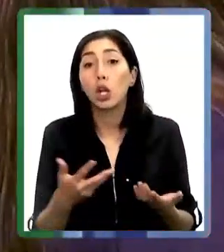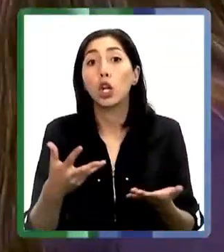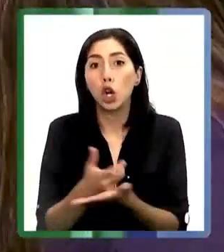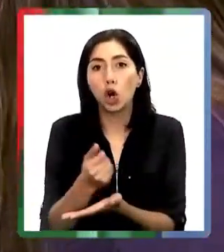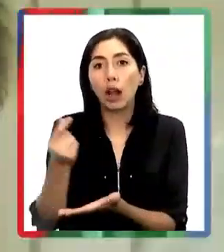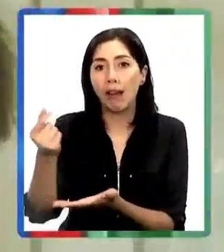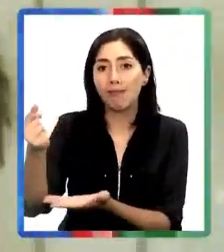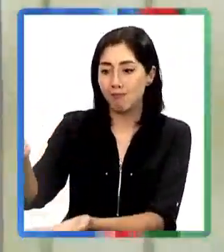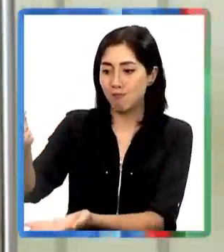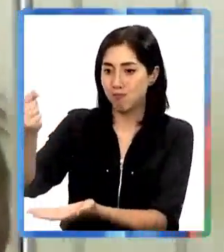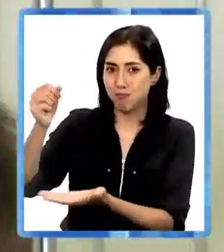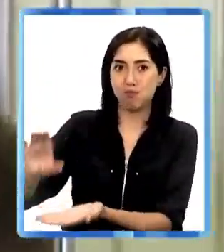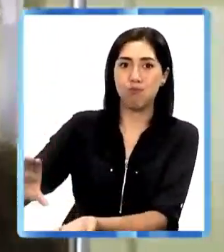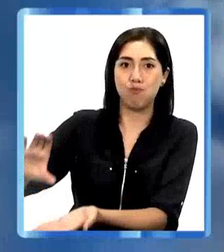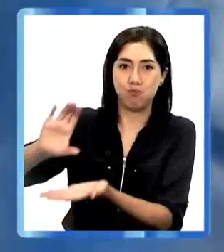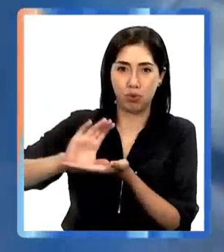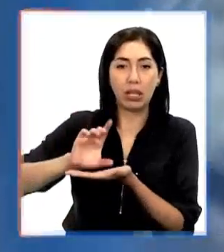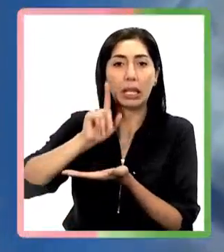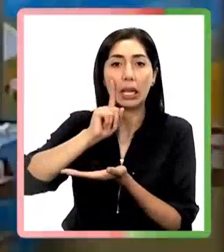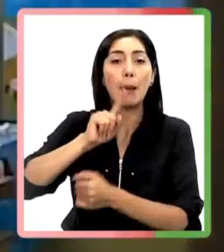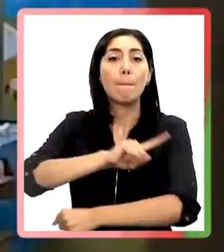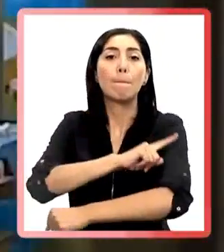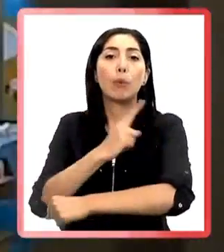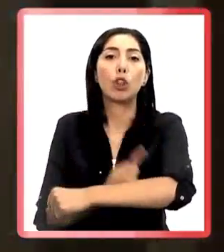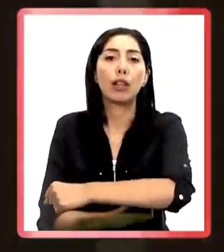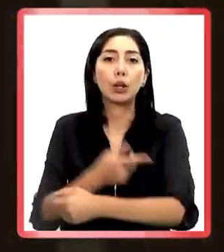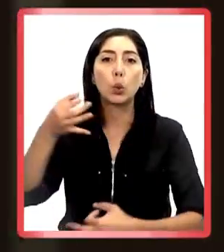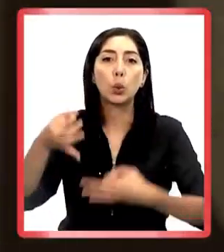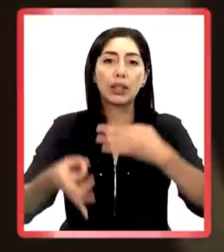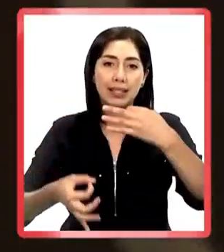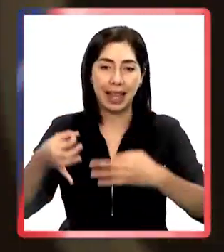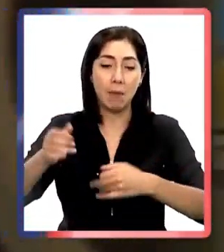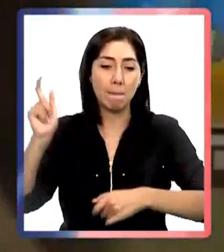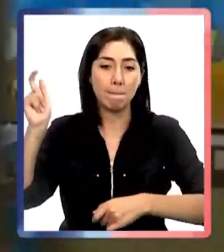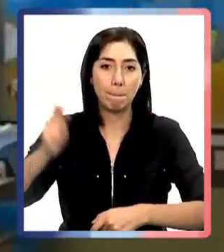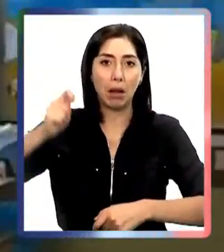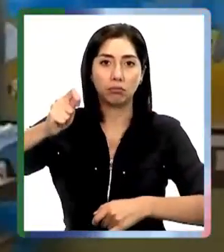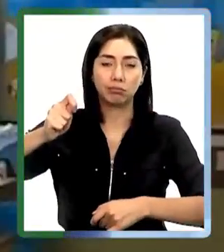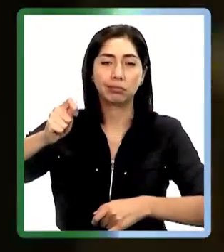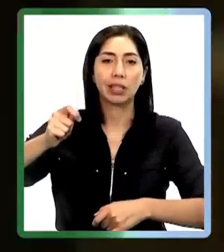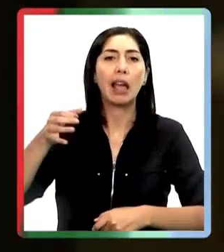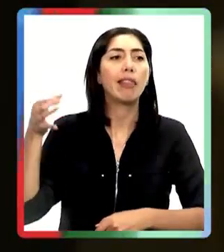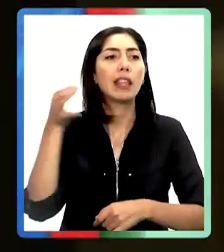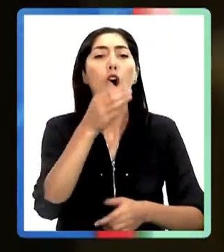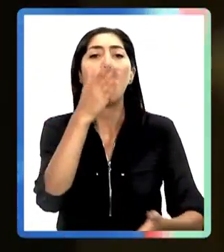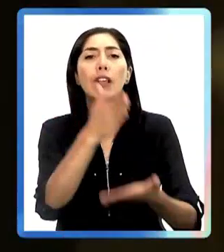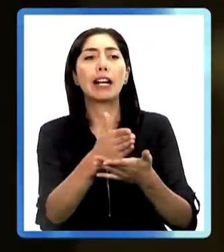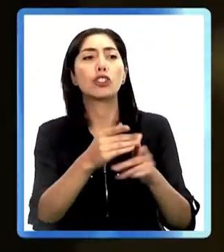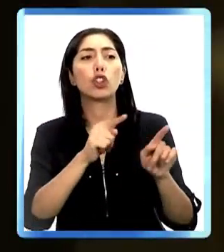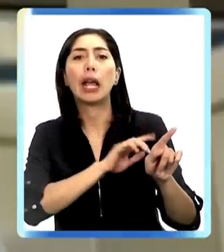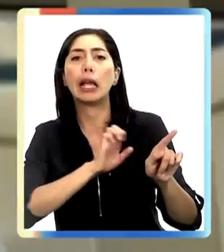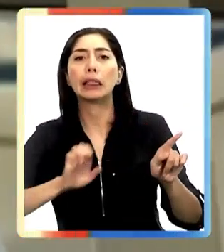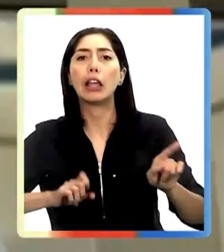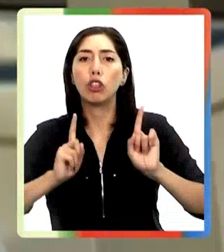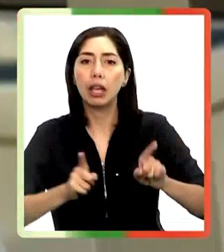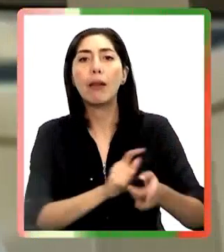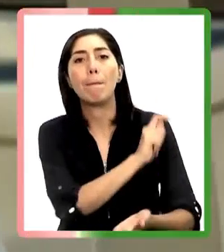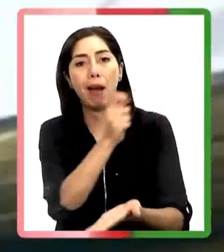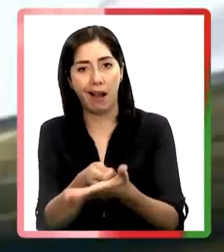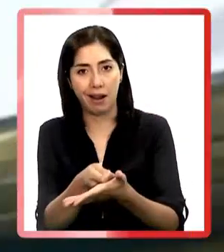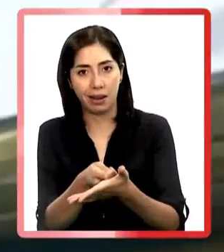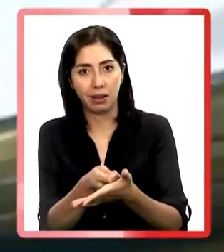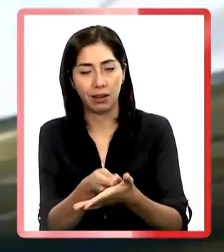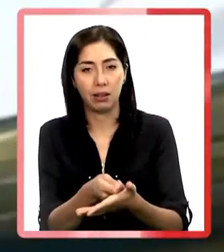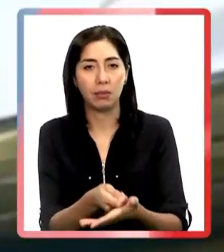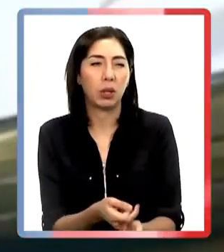el financiamiento desde el Poder Judicial, o sea, una sentencia que obliga al Estado a tener que pagar estos tratamientos. Pero